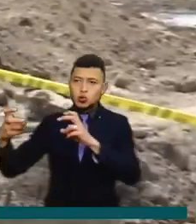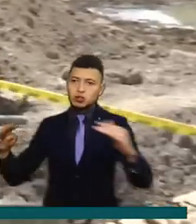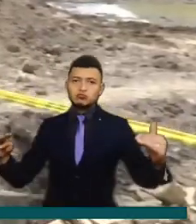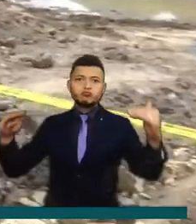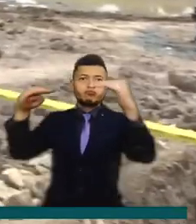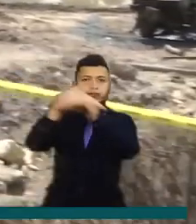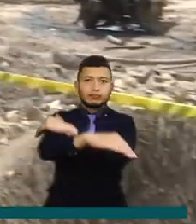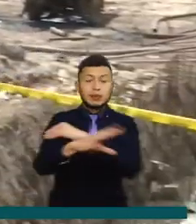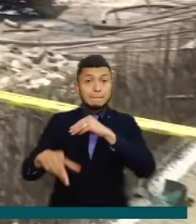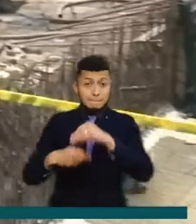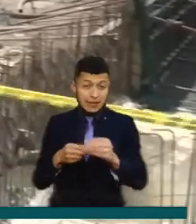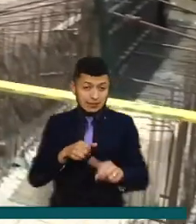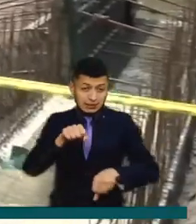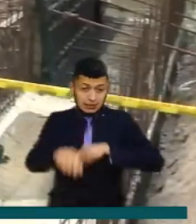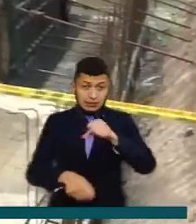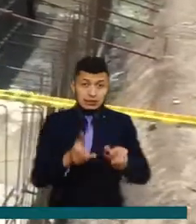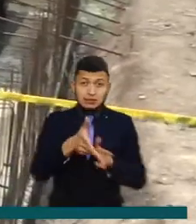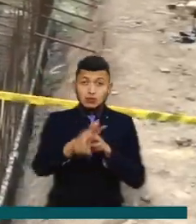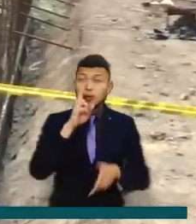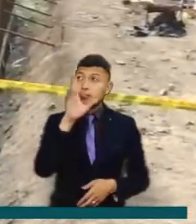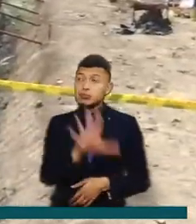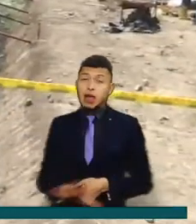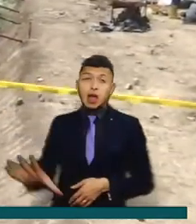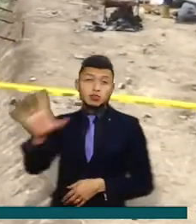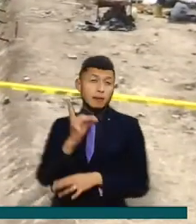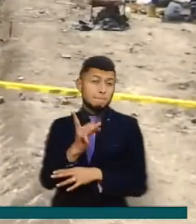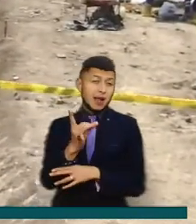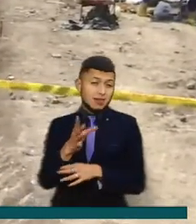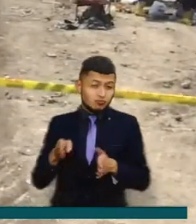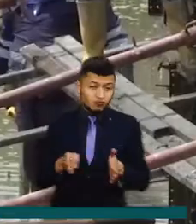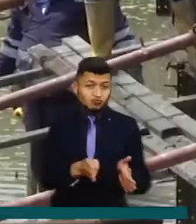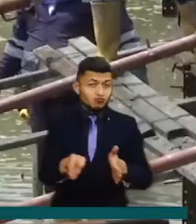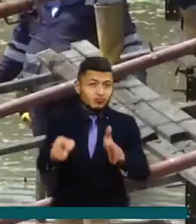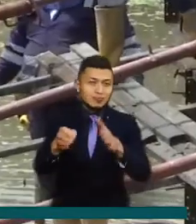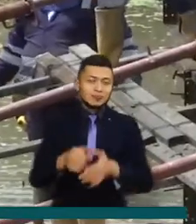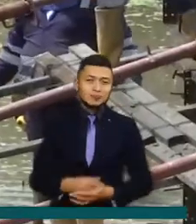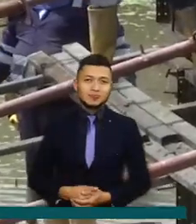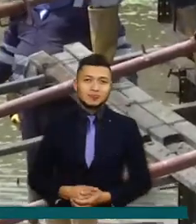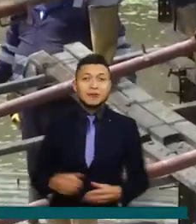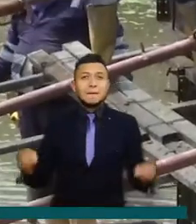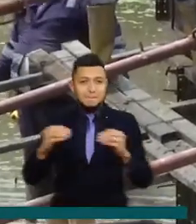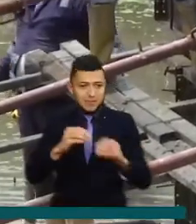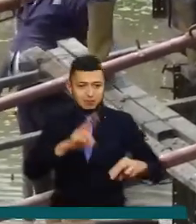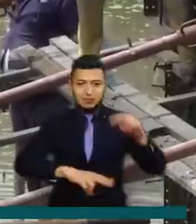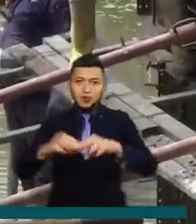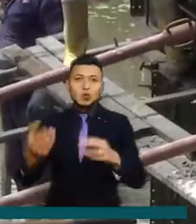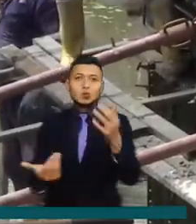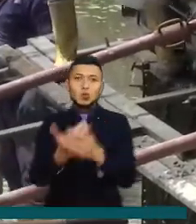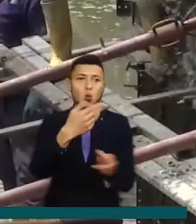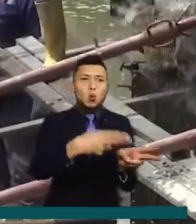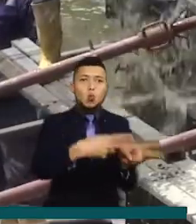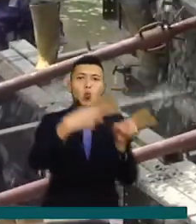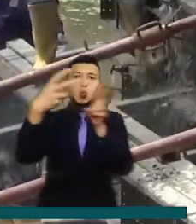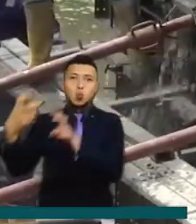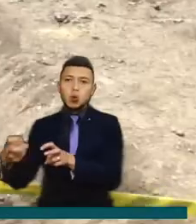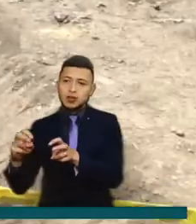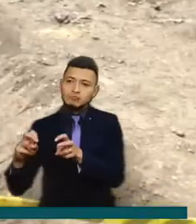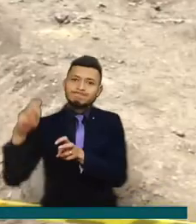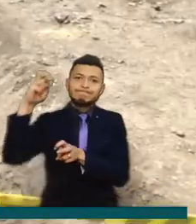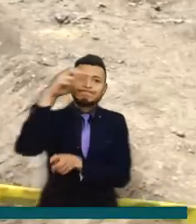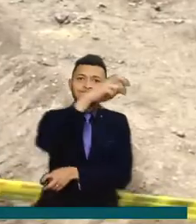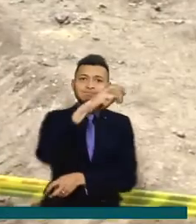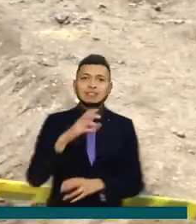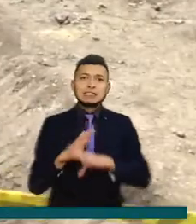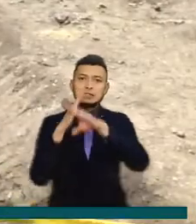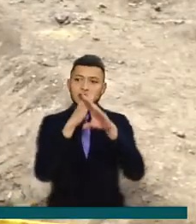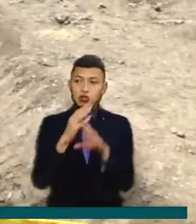será la ciclovía más extensa de todo el país. Además, se construirá un nuevo puente peatonal para garantizar el paso seguro